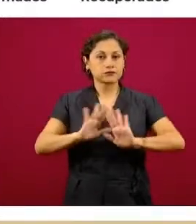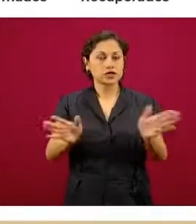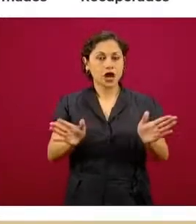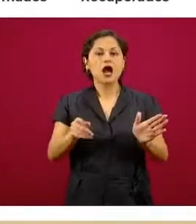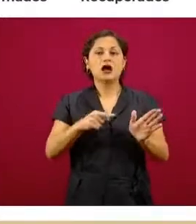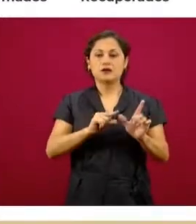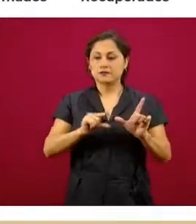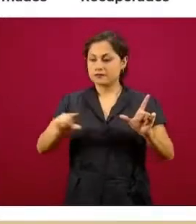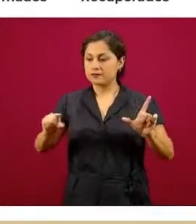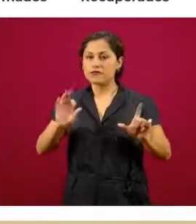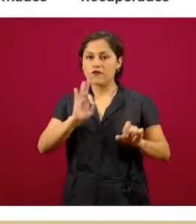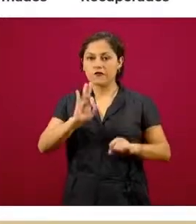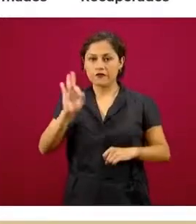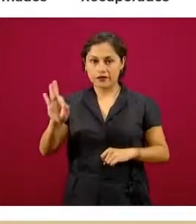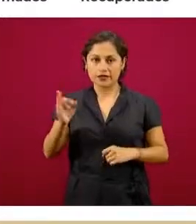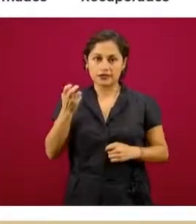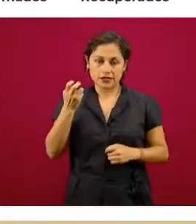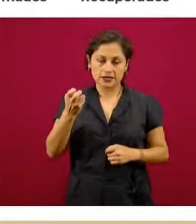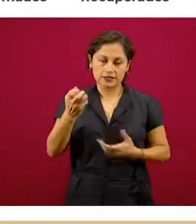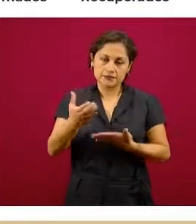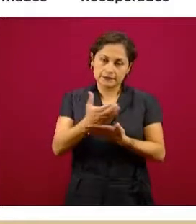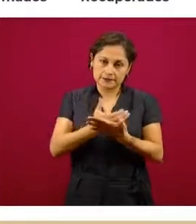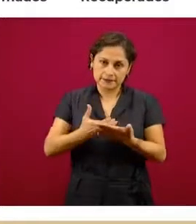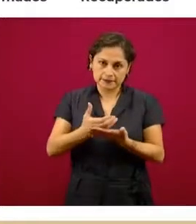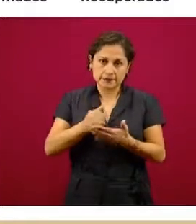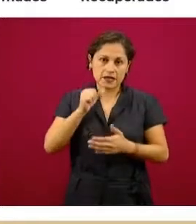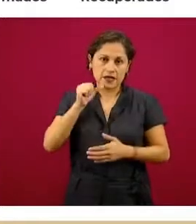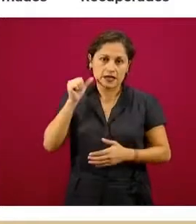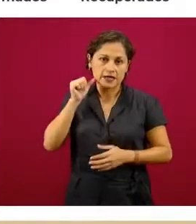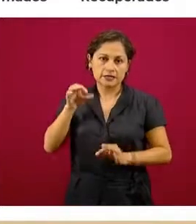tanto, efectivamente son los recuperados al día de ayer.